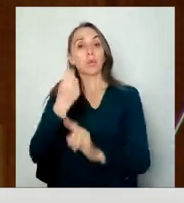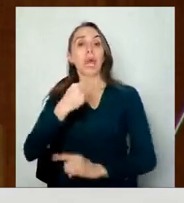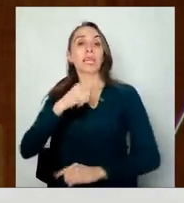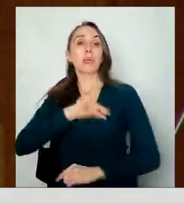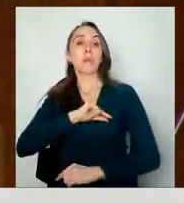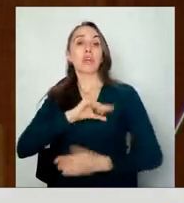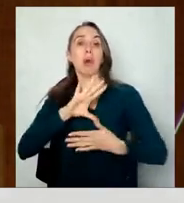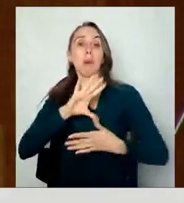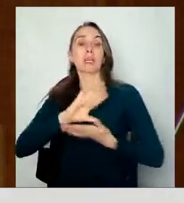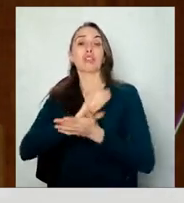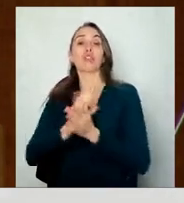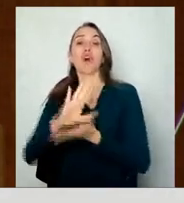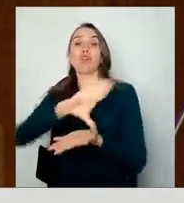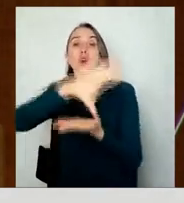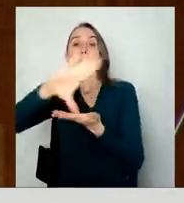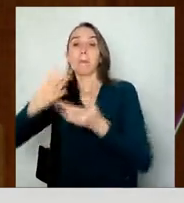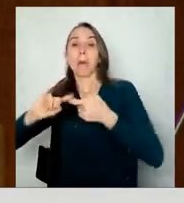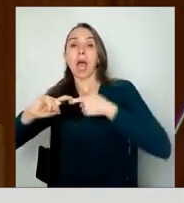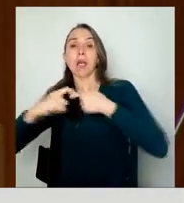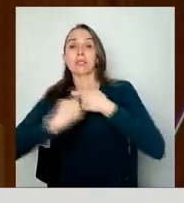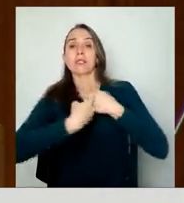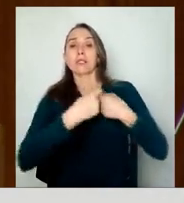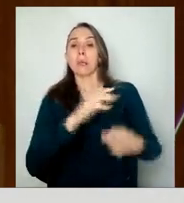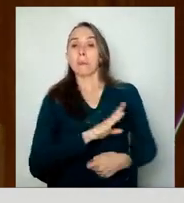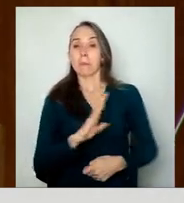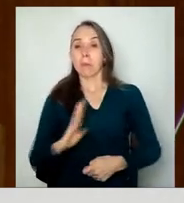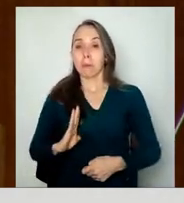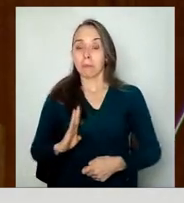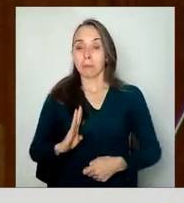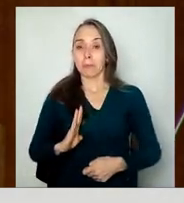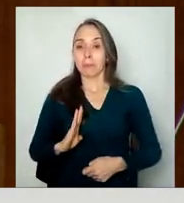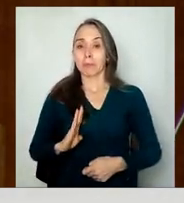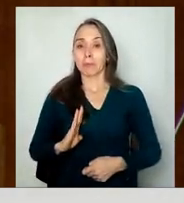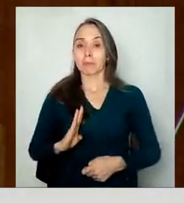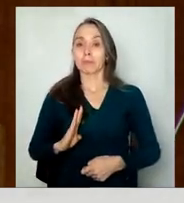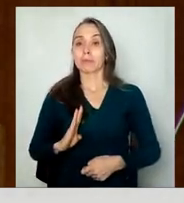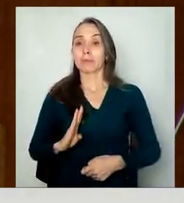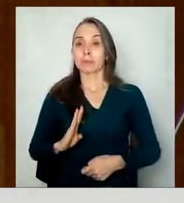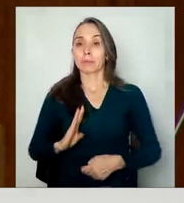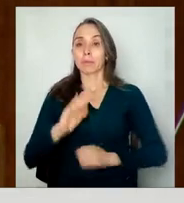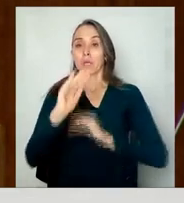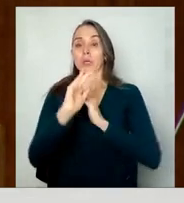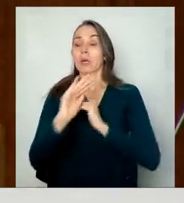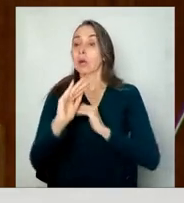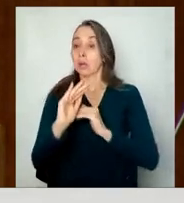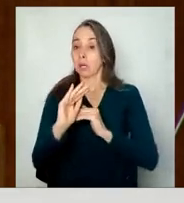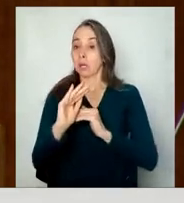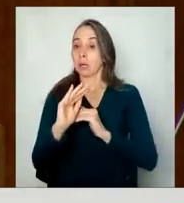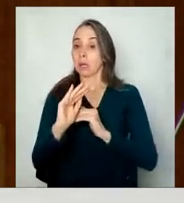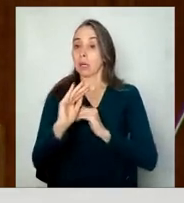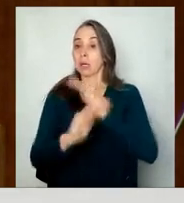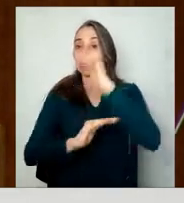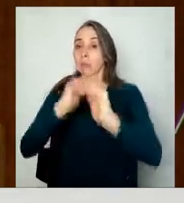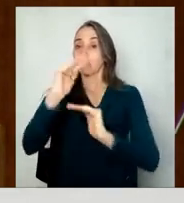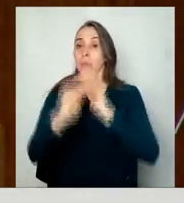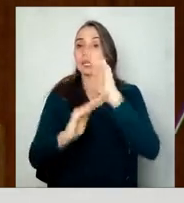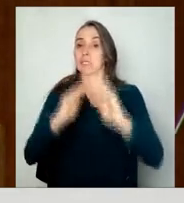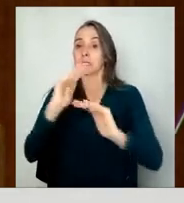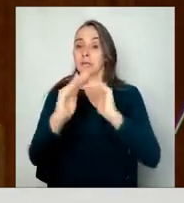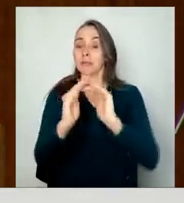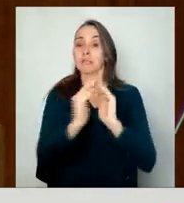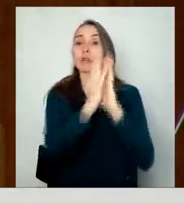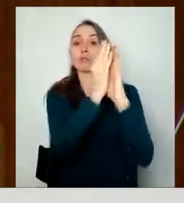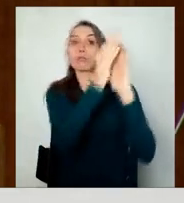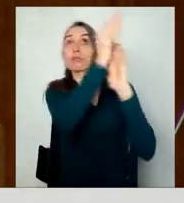que la componen a través de la perse preservación organización y